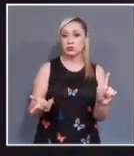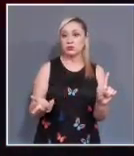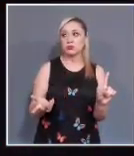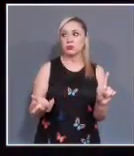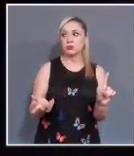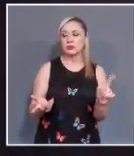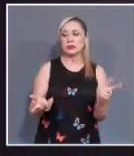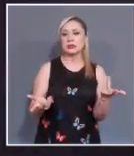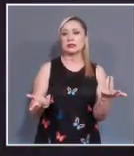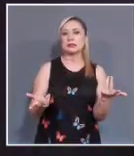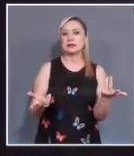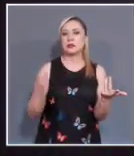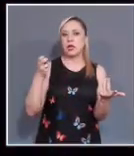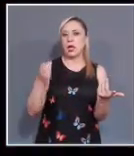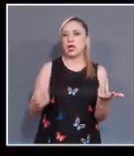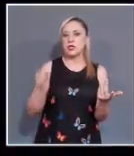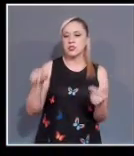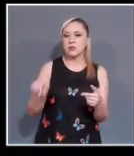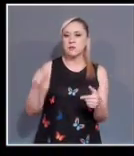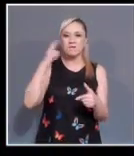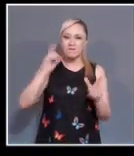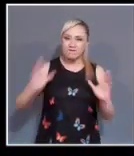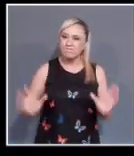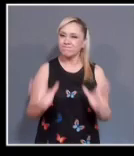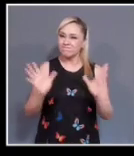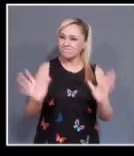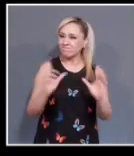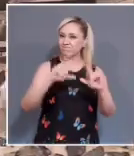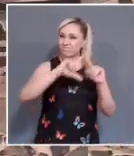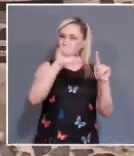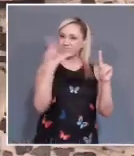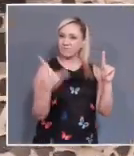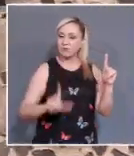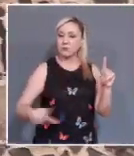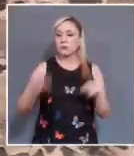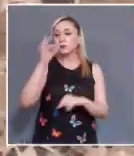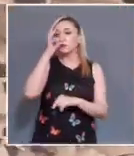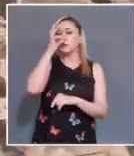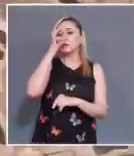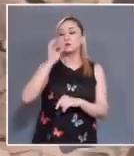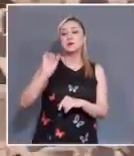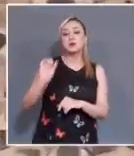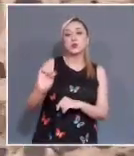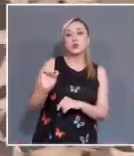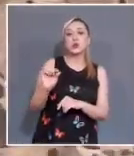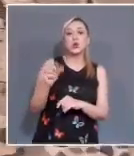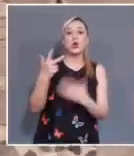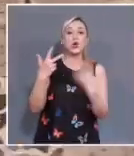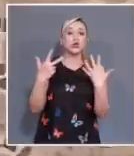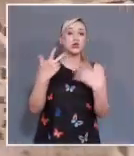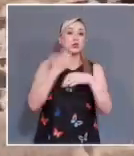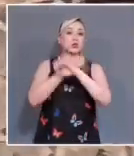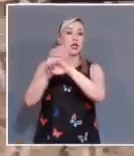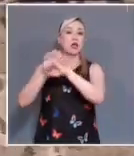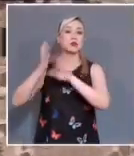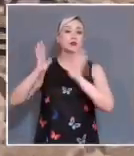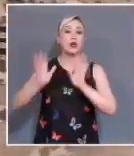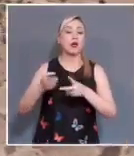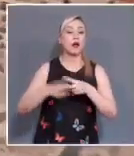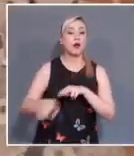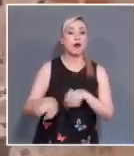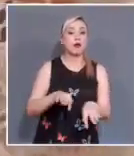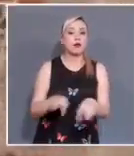la violencia feminicida en el país y hasta el momento solo se encuentran en operación en 8 entidades. Para el canal del Poder Judicial